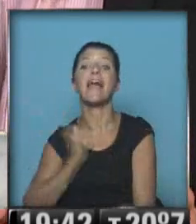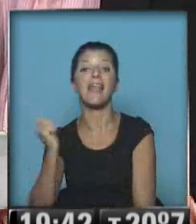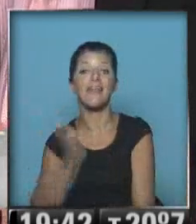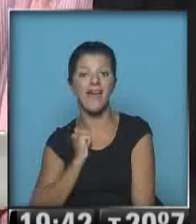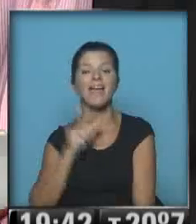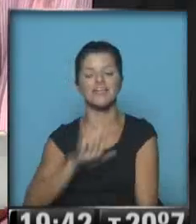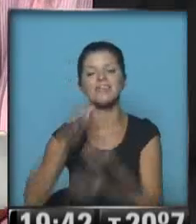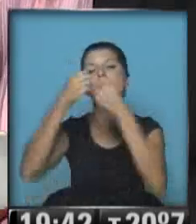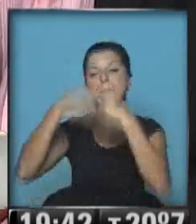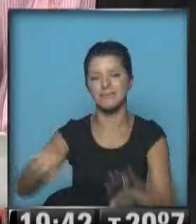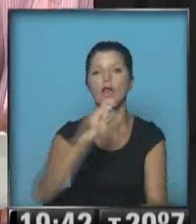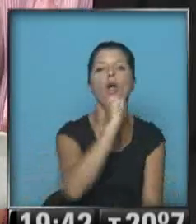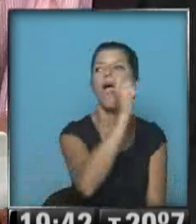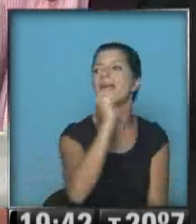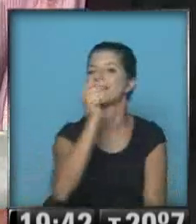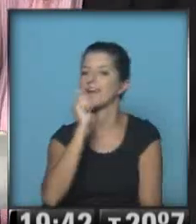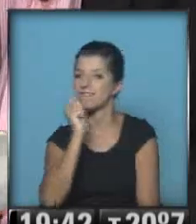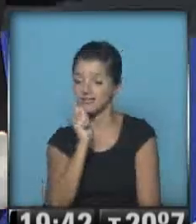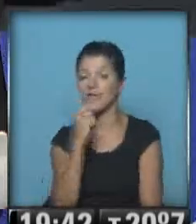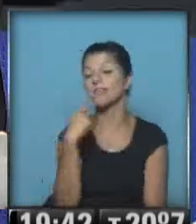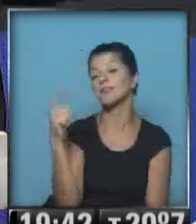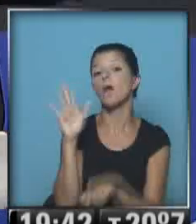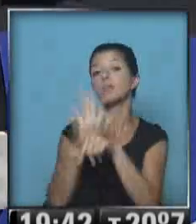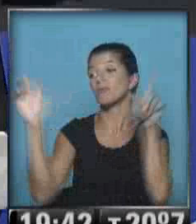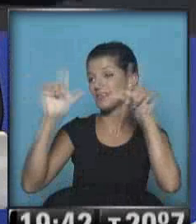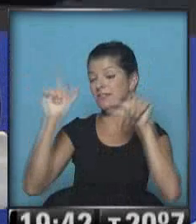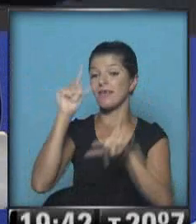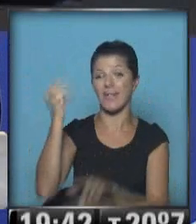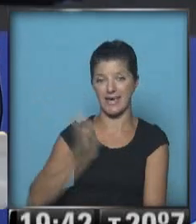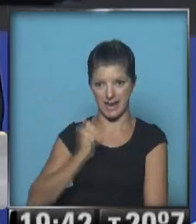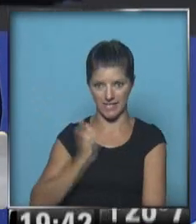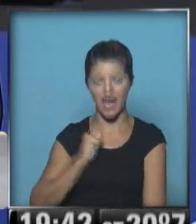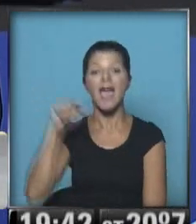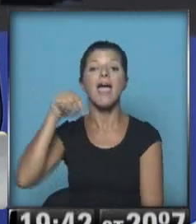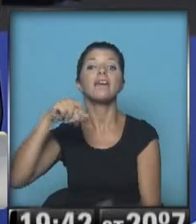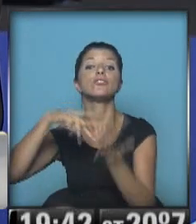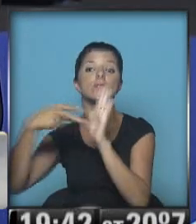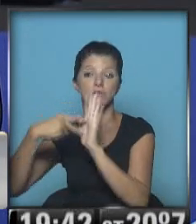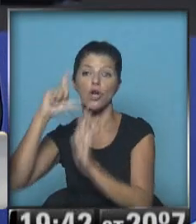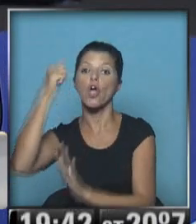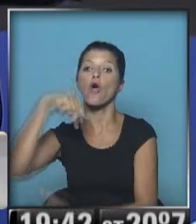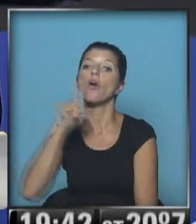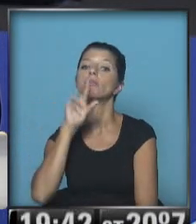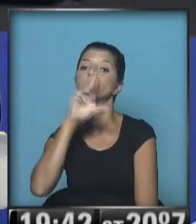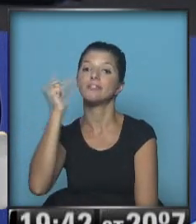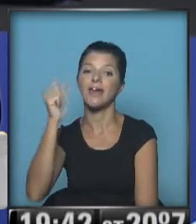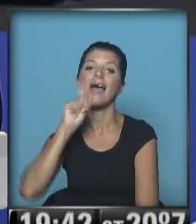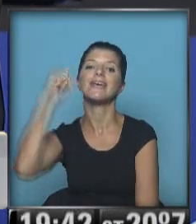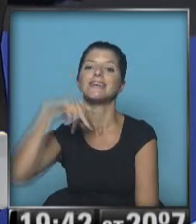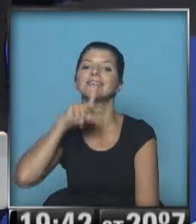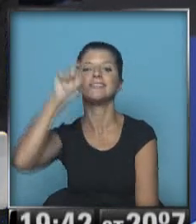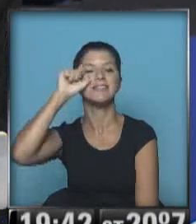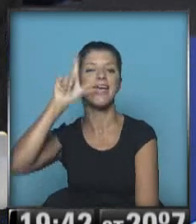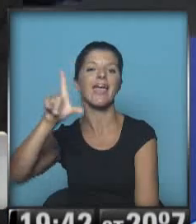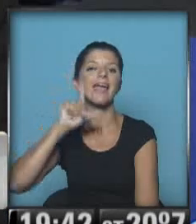empezaron a hacer estas entrevistas diciendo que eran de la televisión canadiense esto se llama contrainteligencia claro